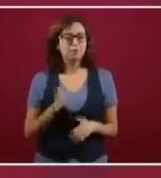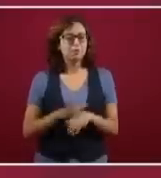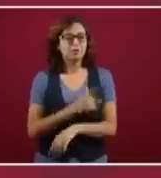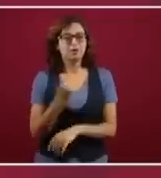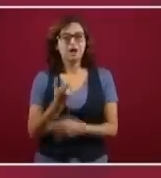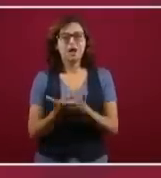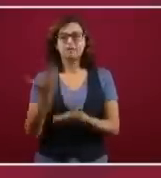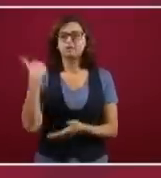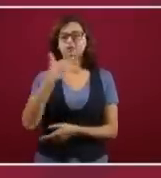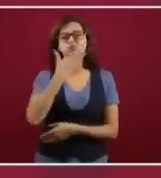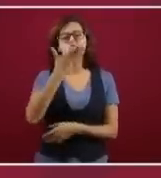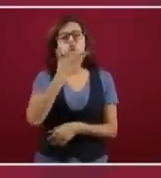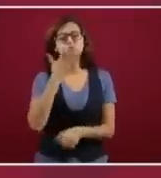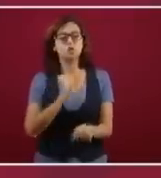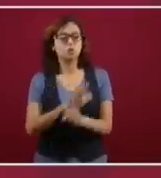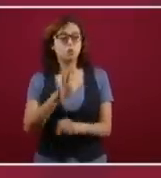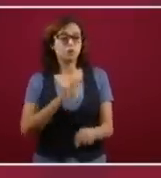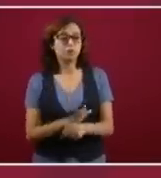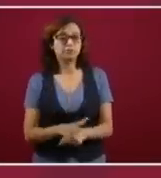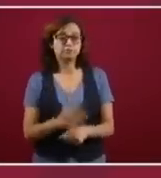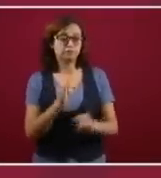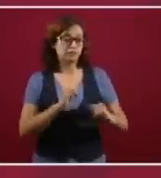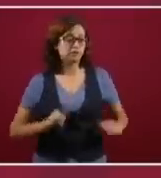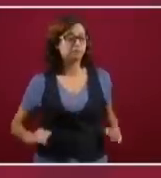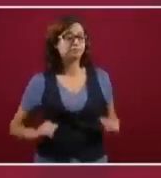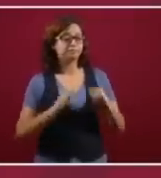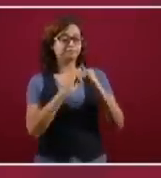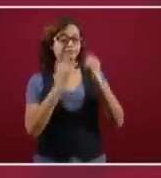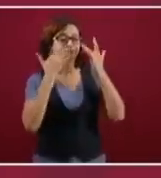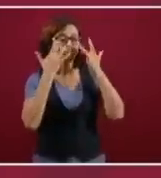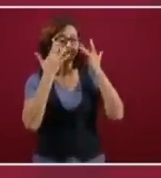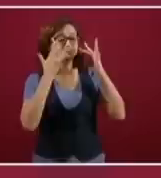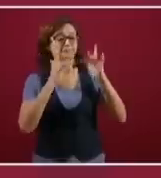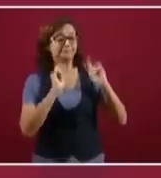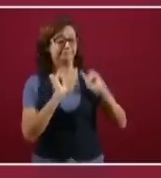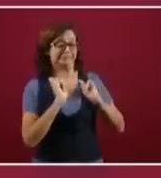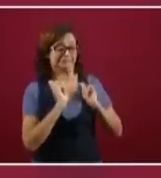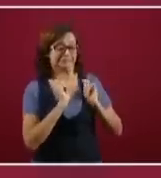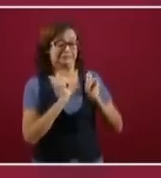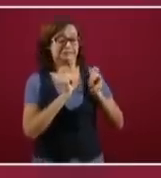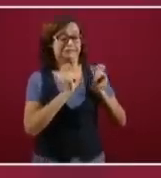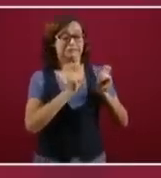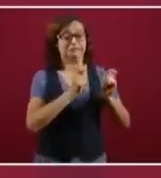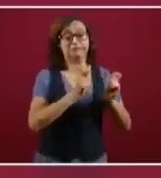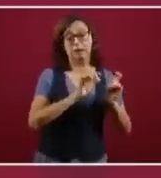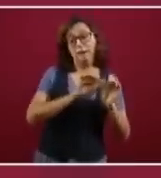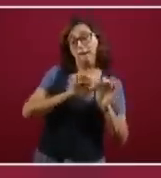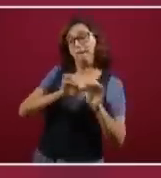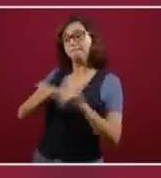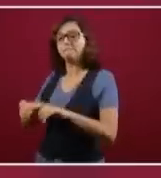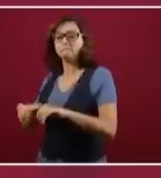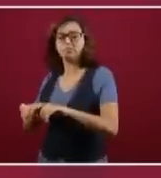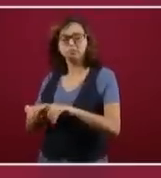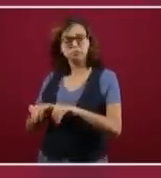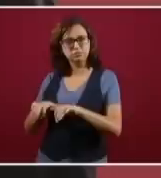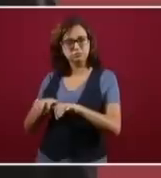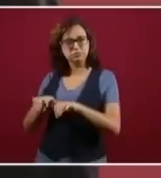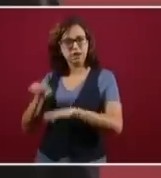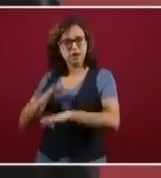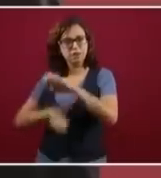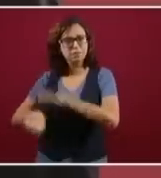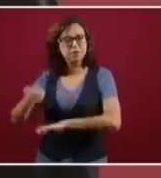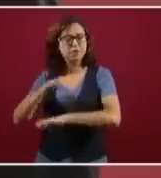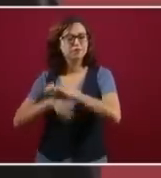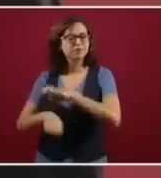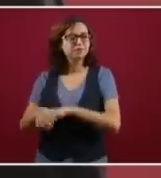cargo y ya estaban trabajando en las empresas que ellos